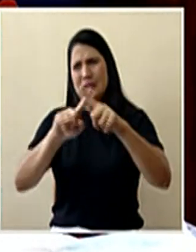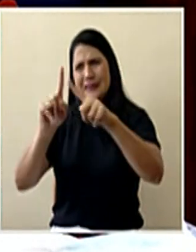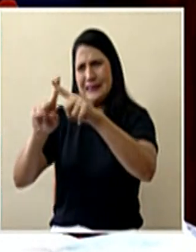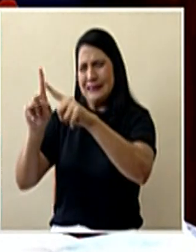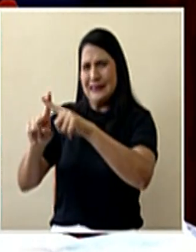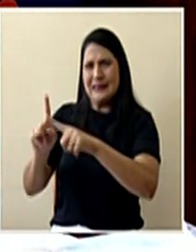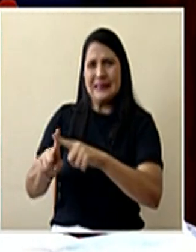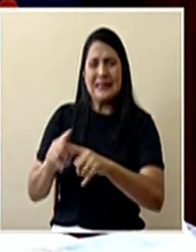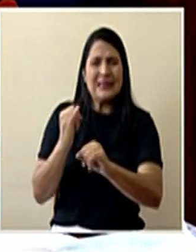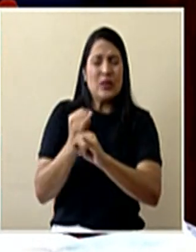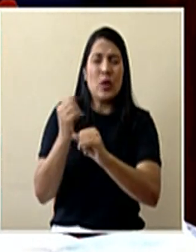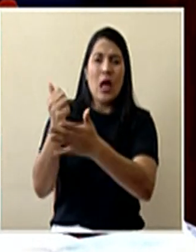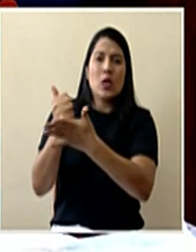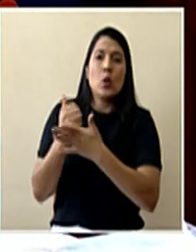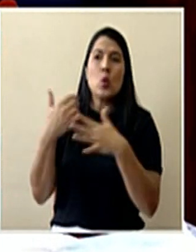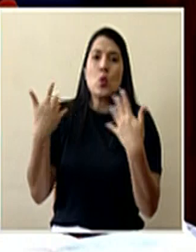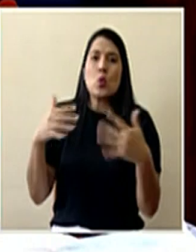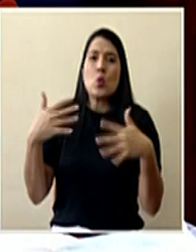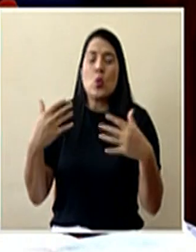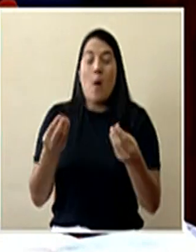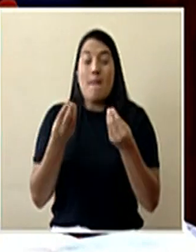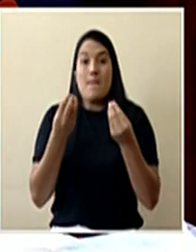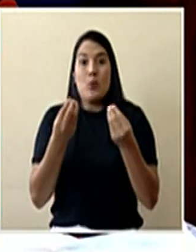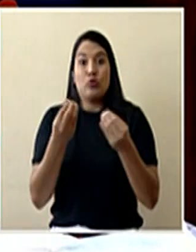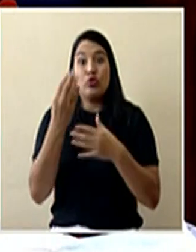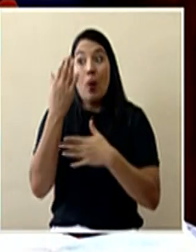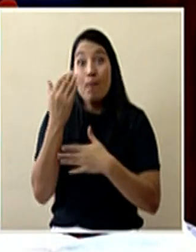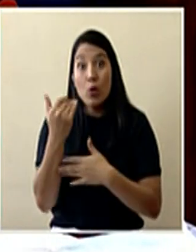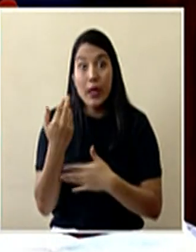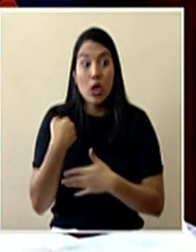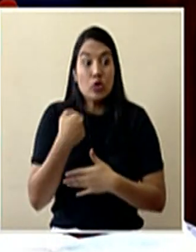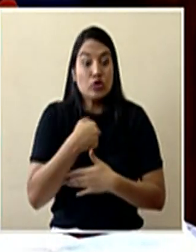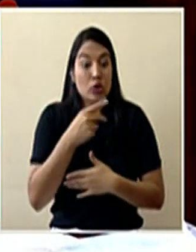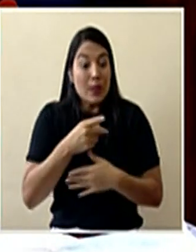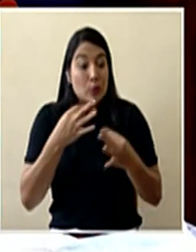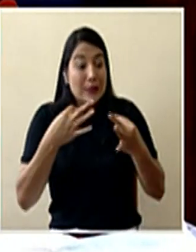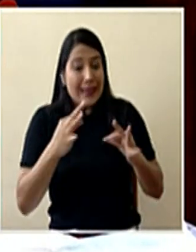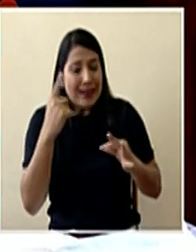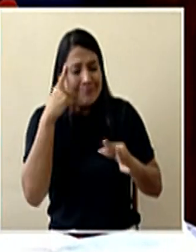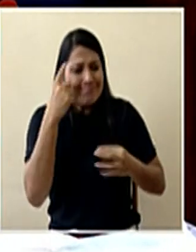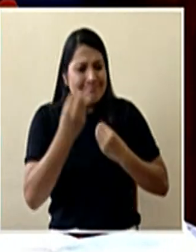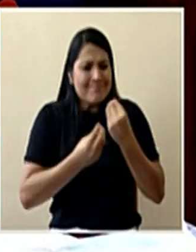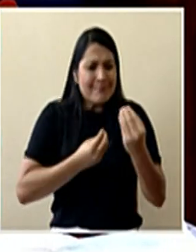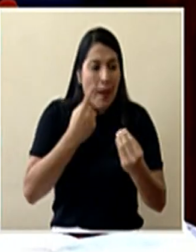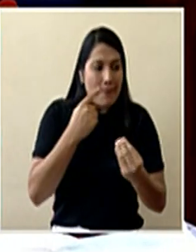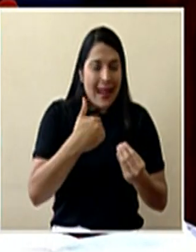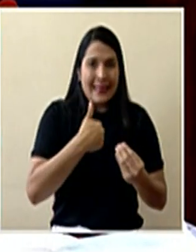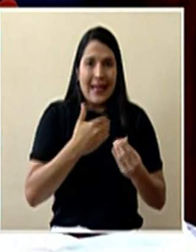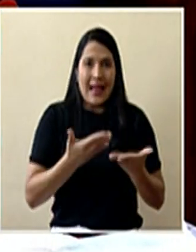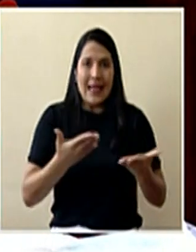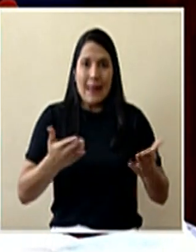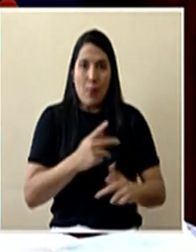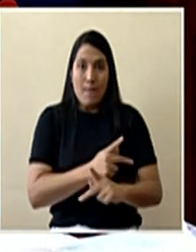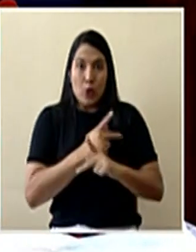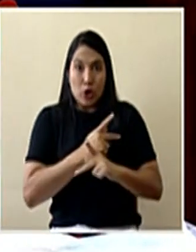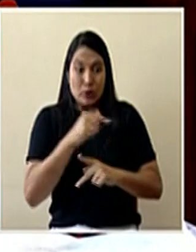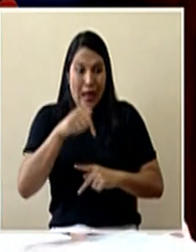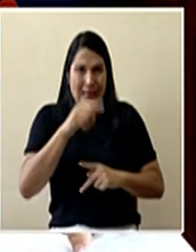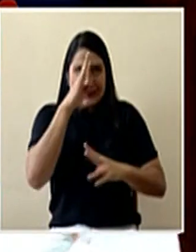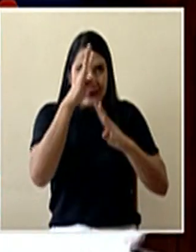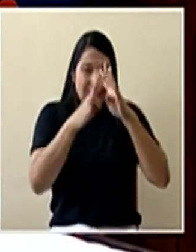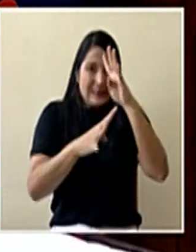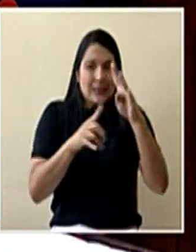es impresionante, porque nosotros tenemos que tratar de autoabastecernos en cuanto a equipo de protección. Por eso yo quería